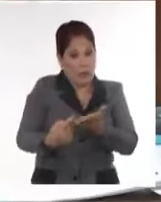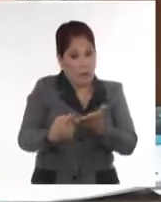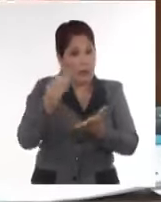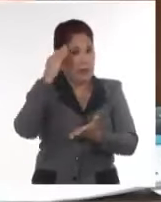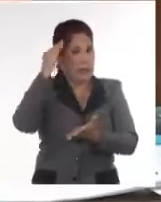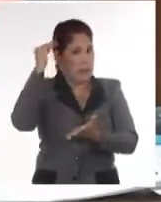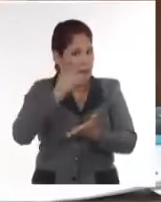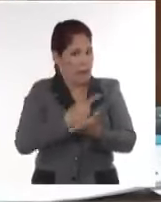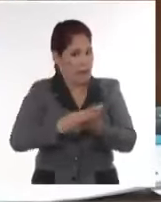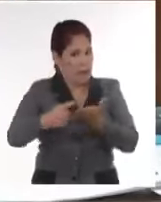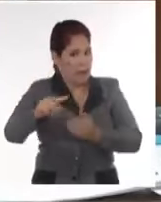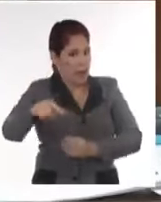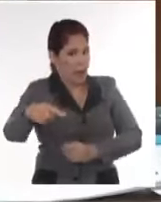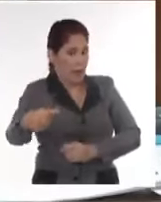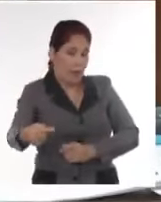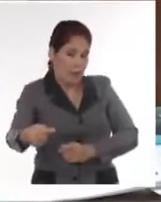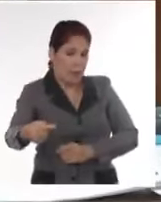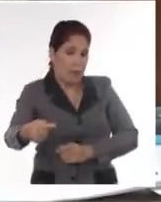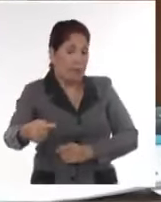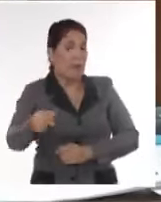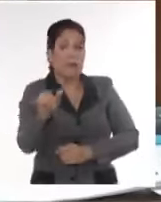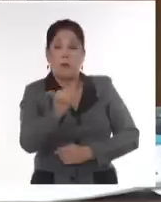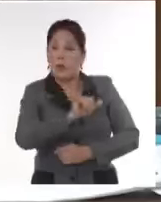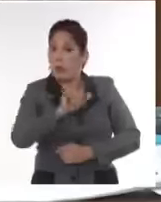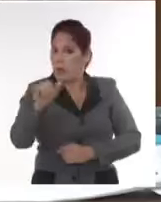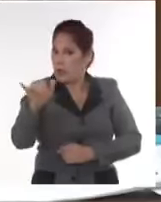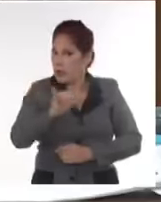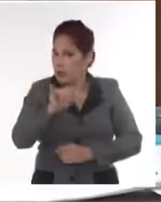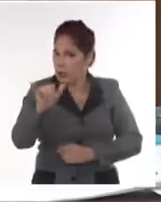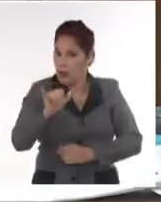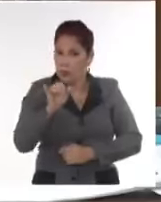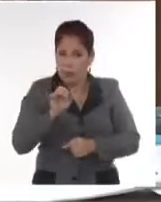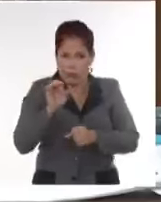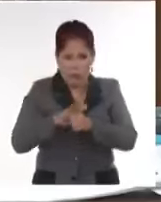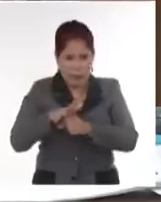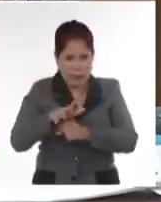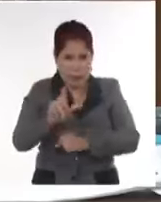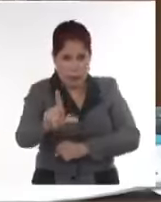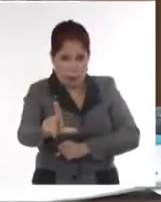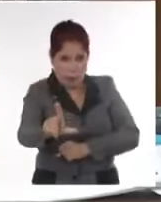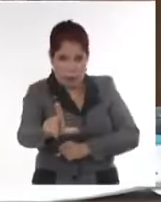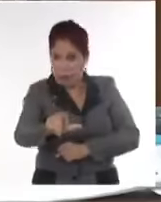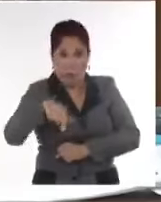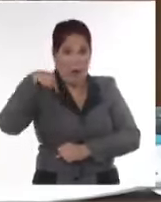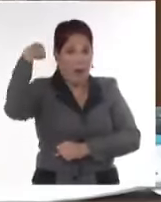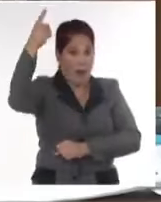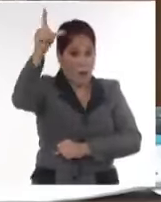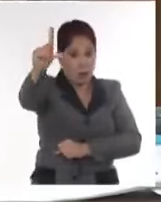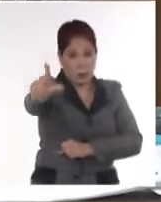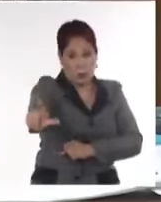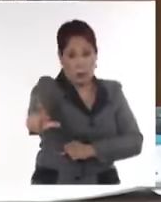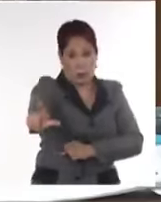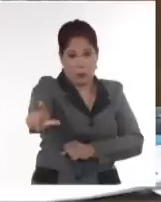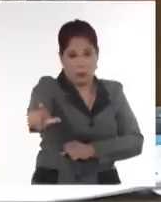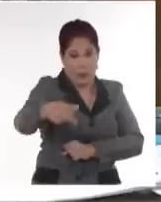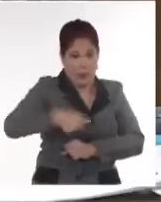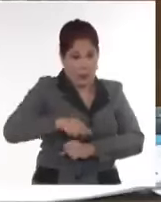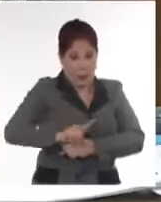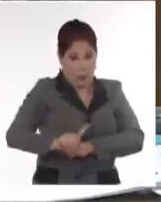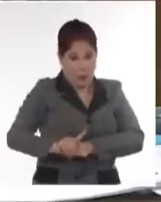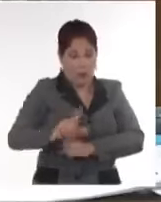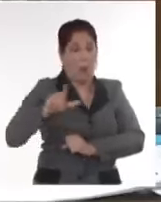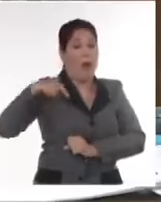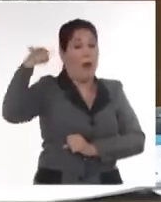la semana que viene va a ser una semana, es decir, esta que empiece el domingo no, sino más adelante, los